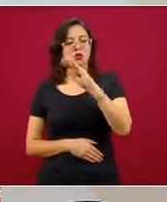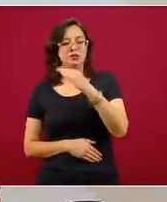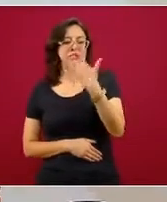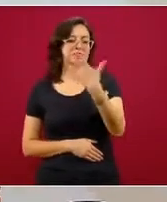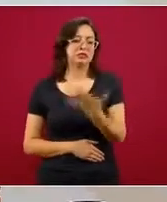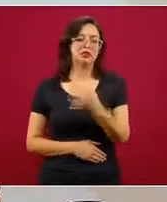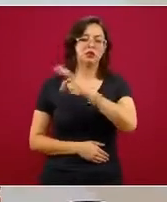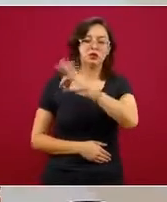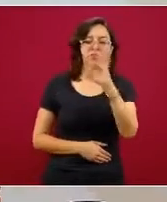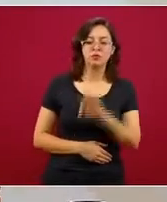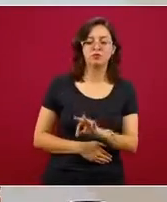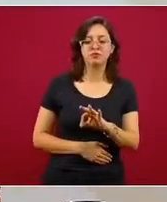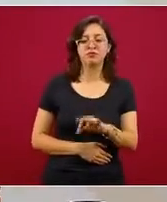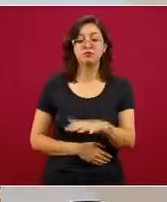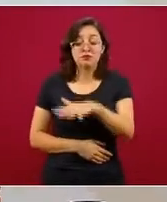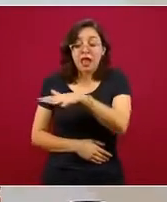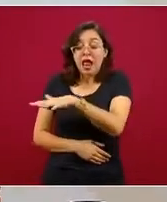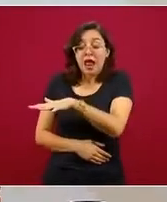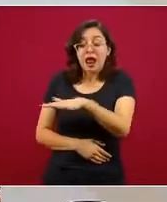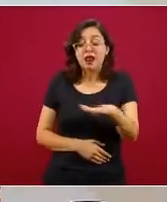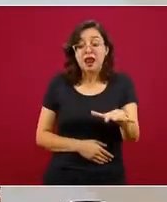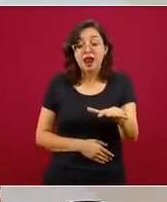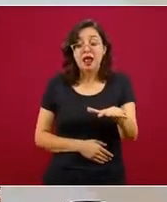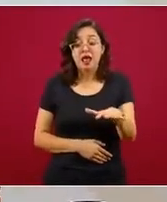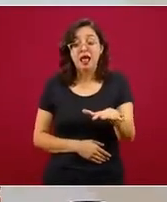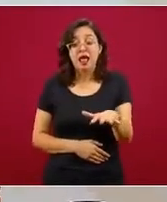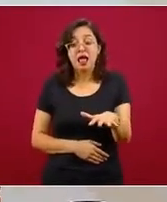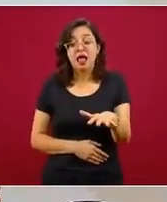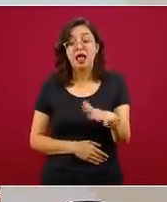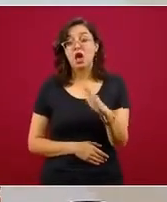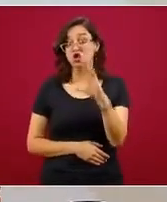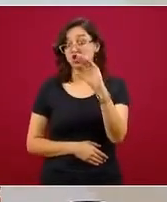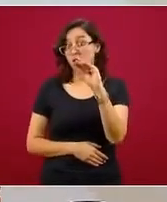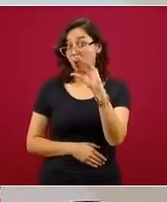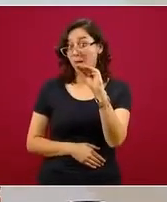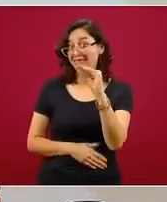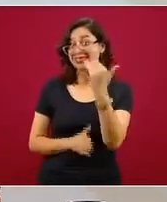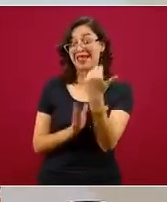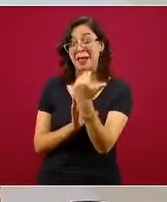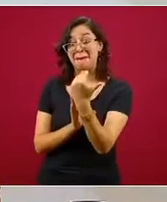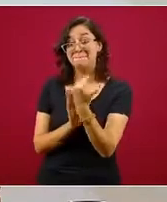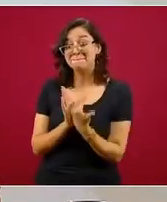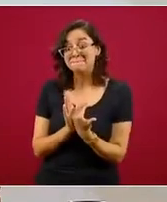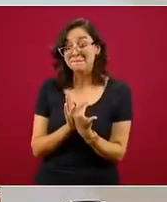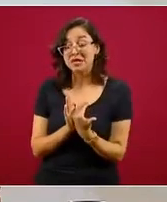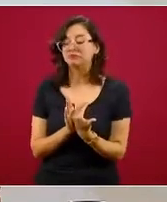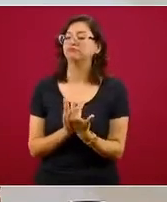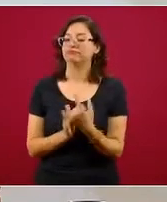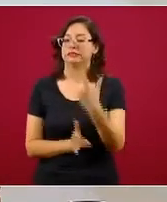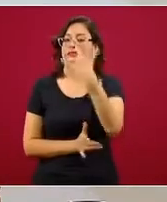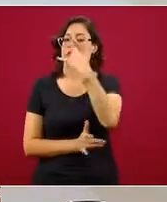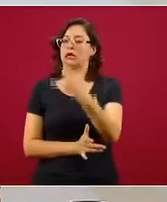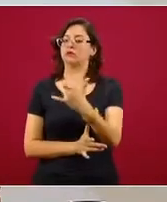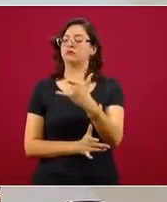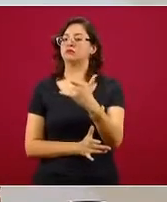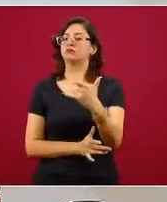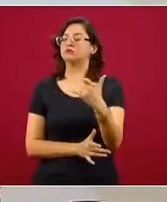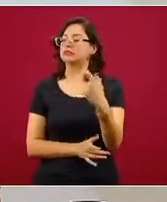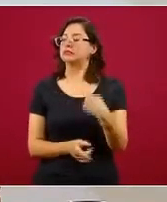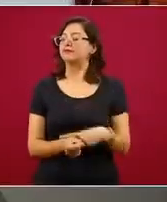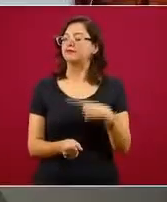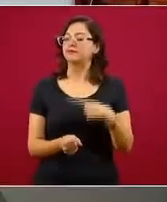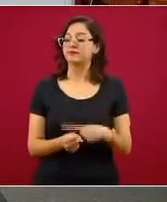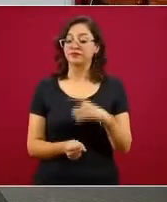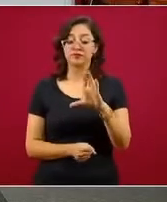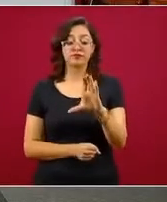95%. Y en general, por debajo de 90 se considera anormal.